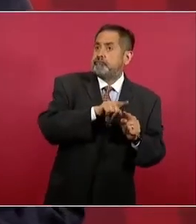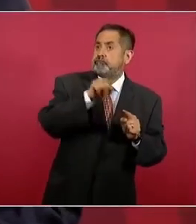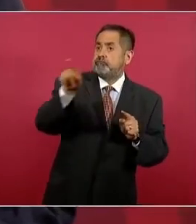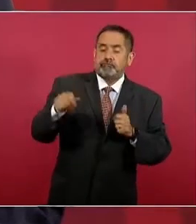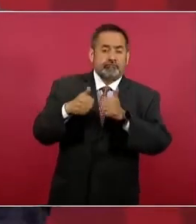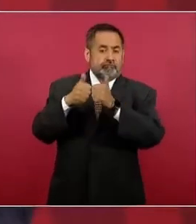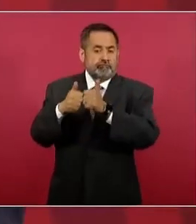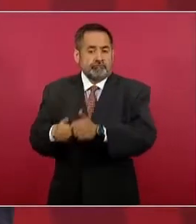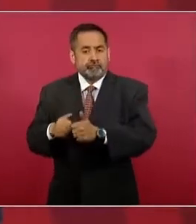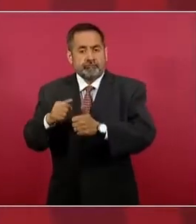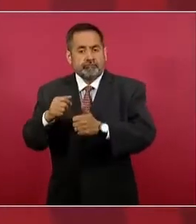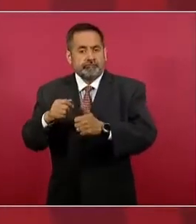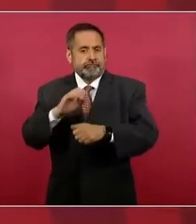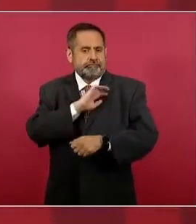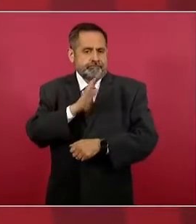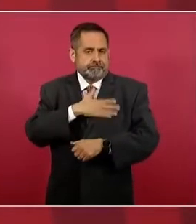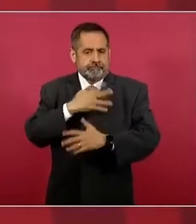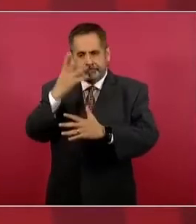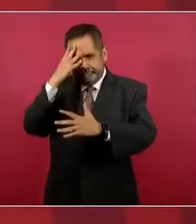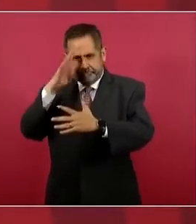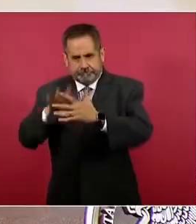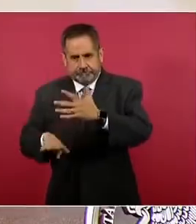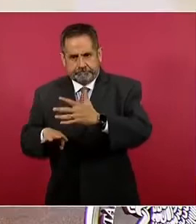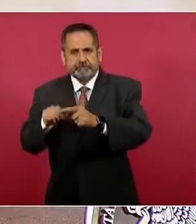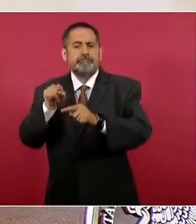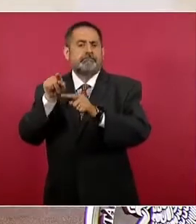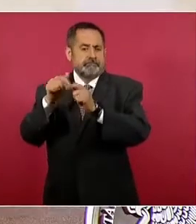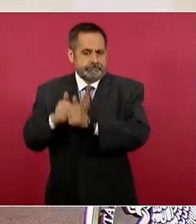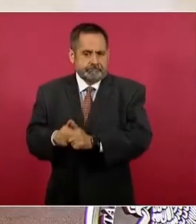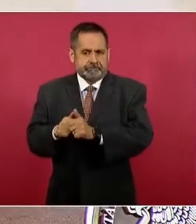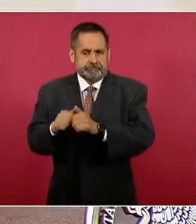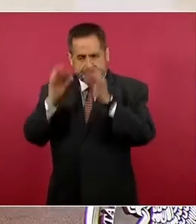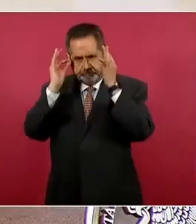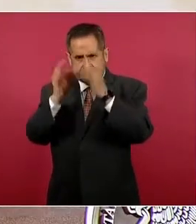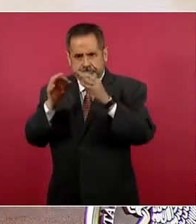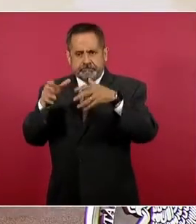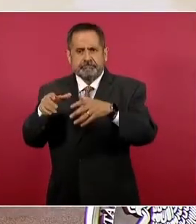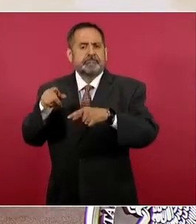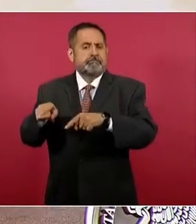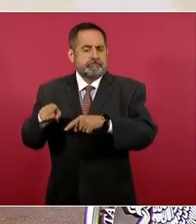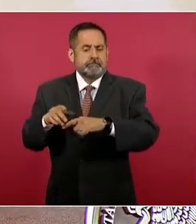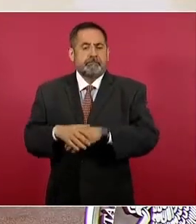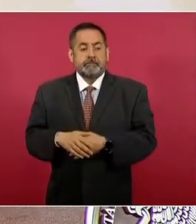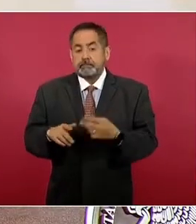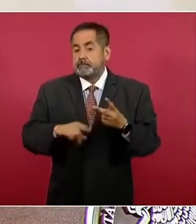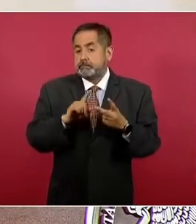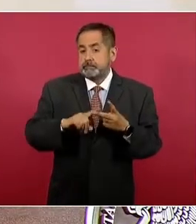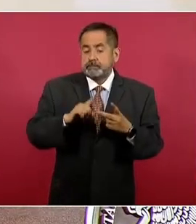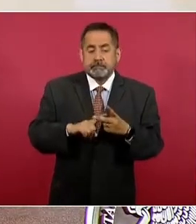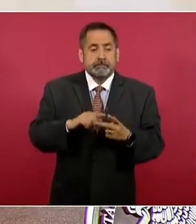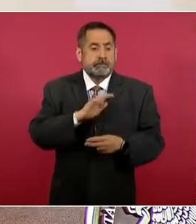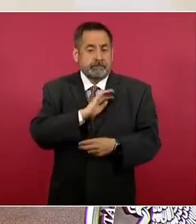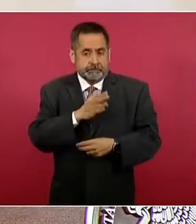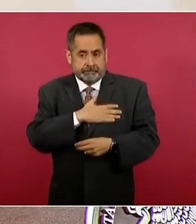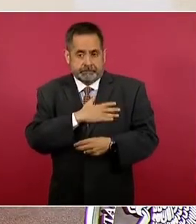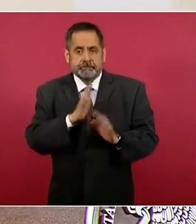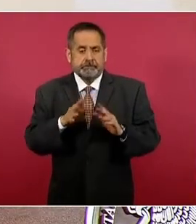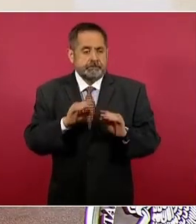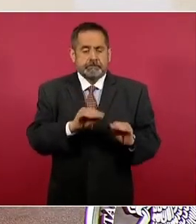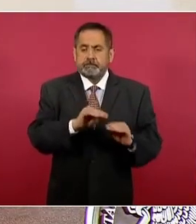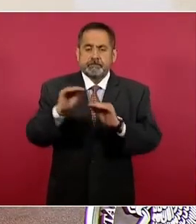Barcelona, y también ya está en España Quirino